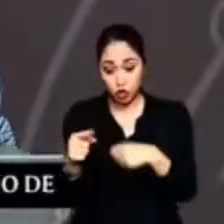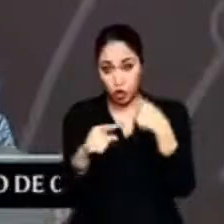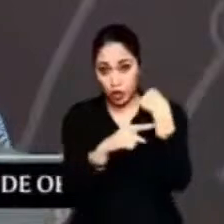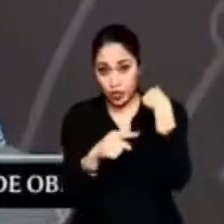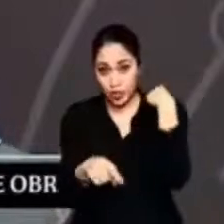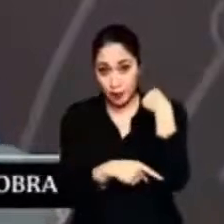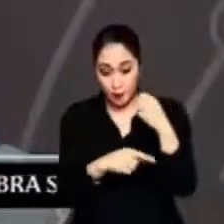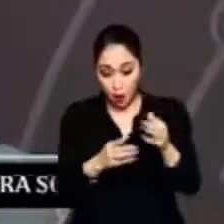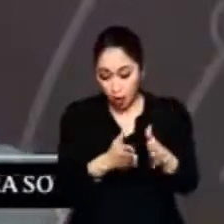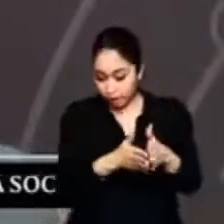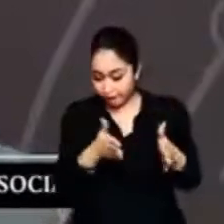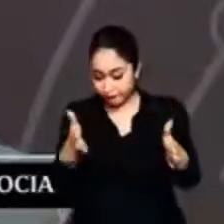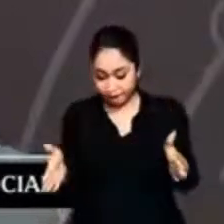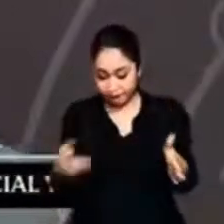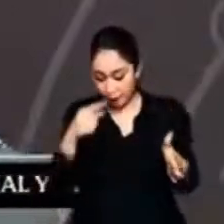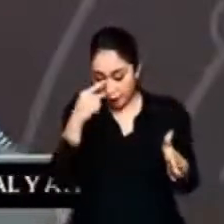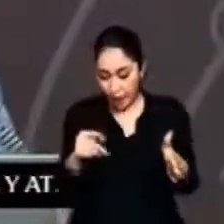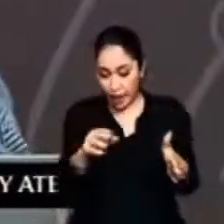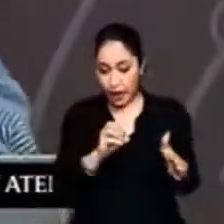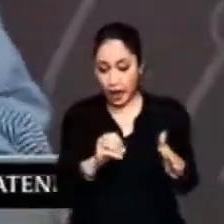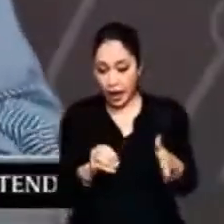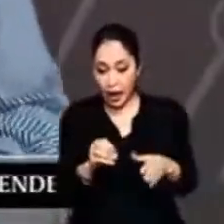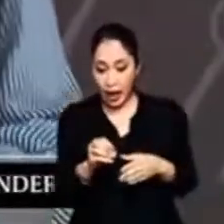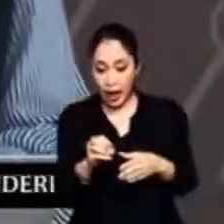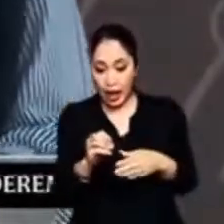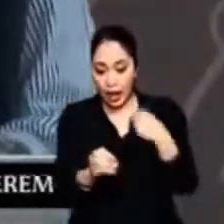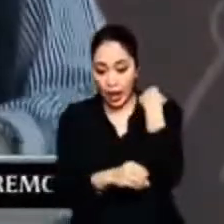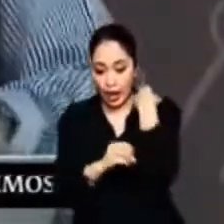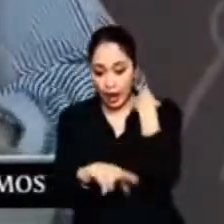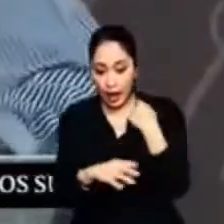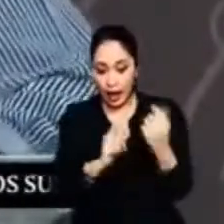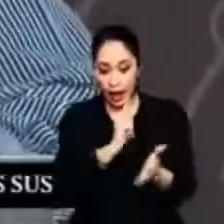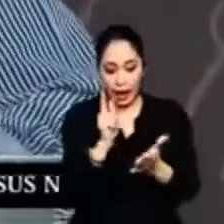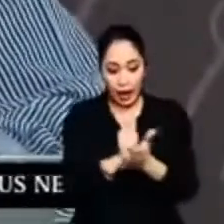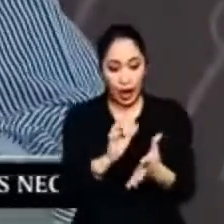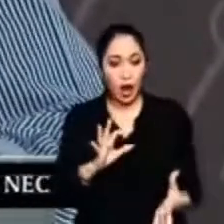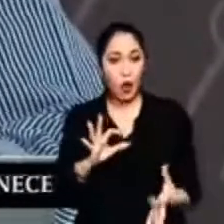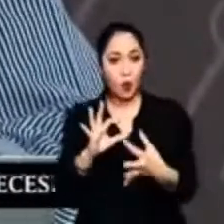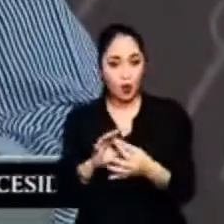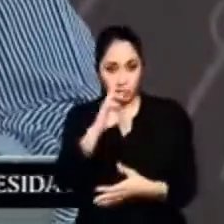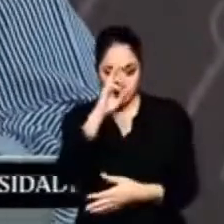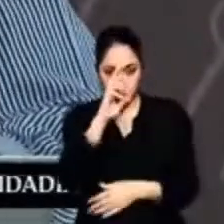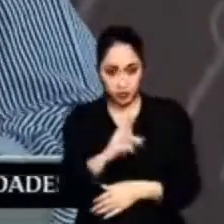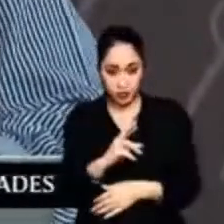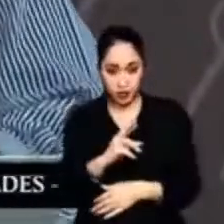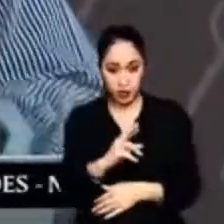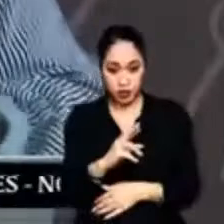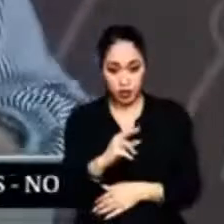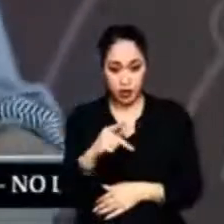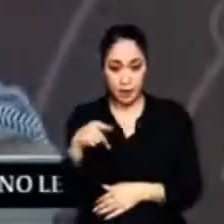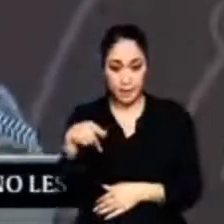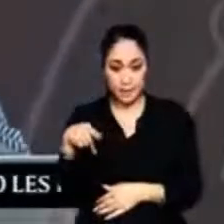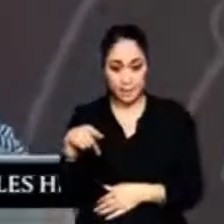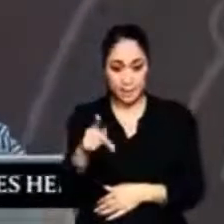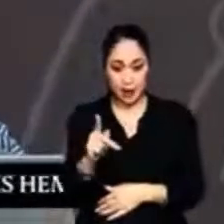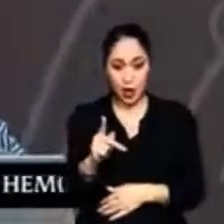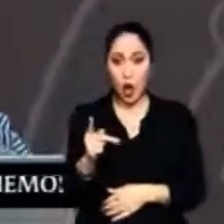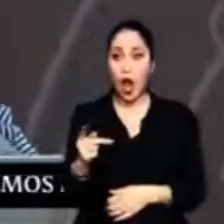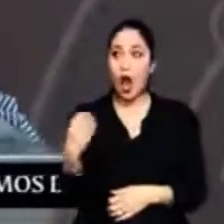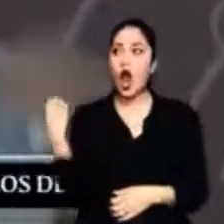si legalmente procede. No vamos a obligar a los médicos, y mucho menos correrlos.